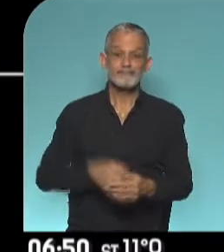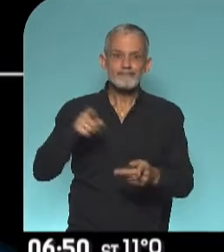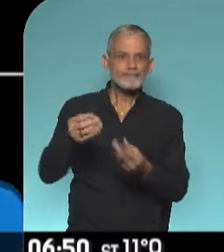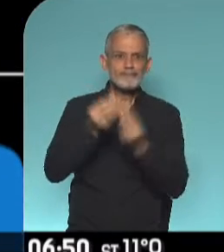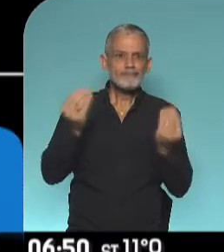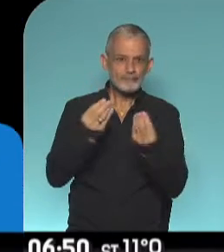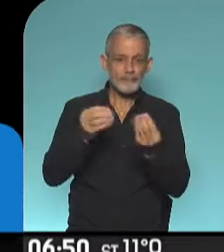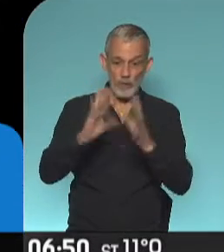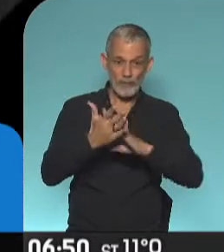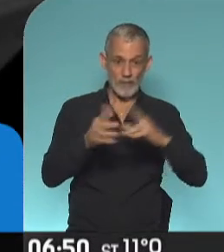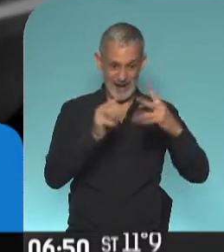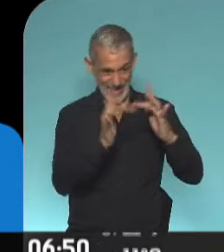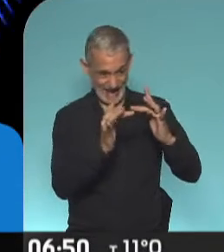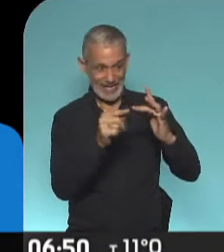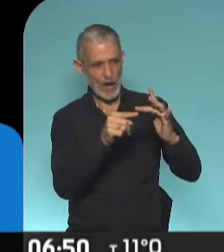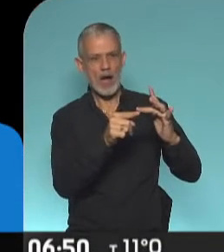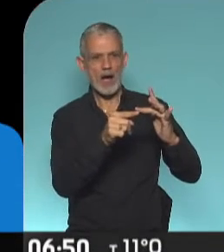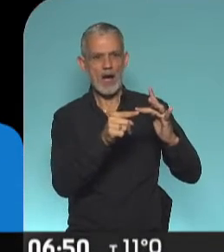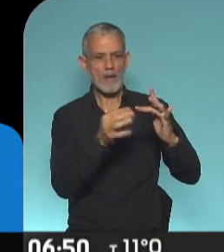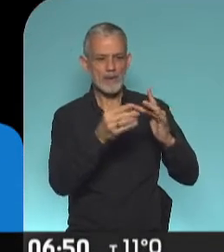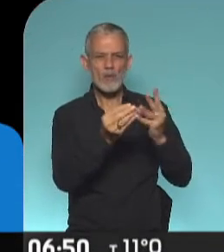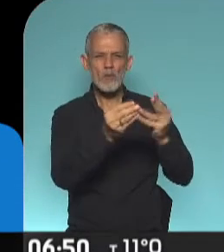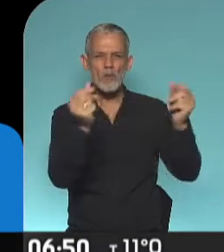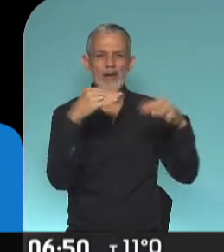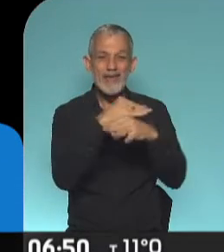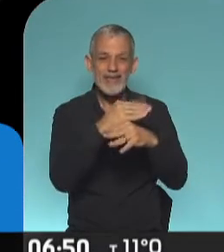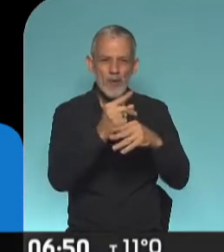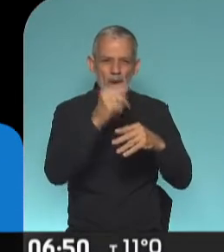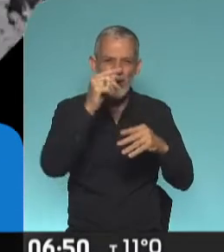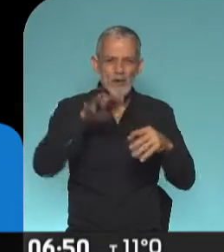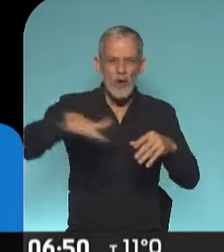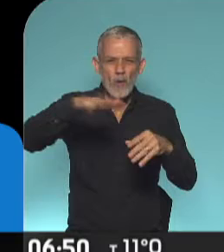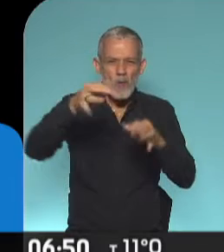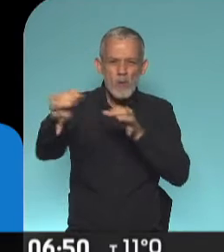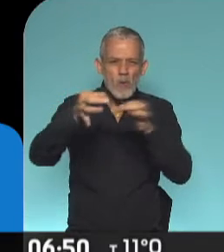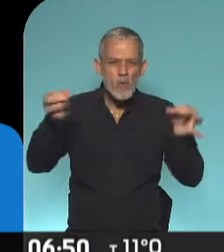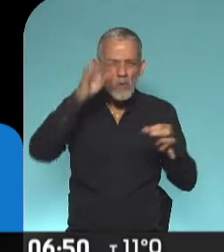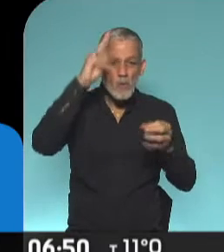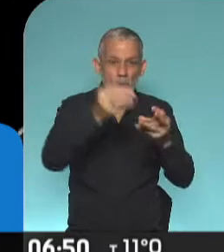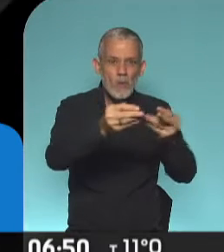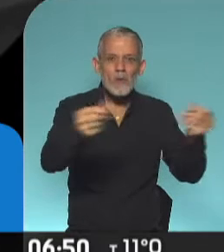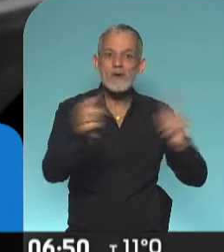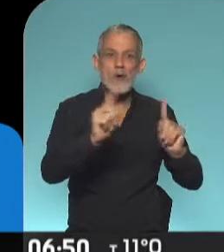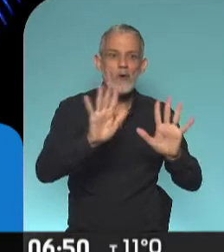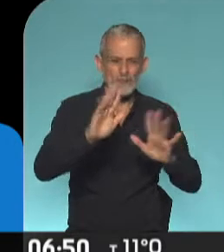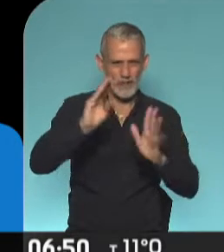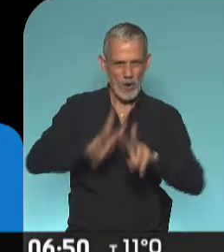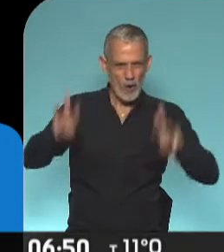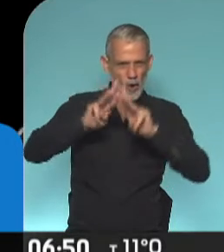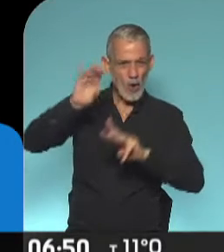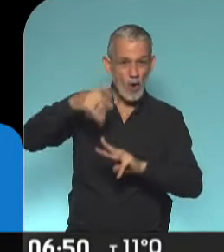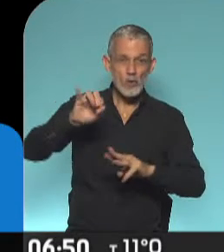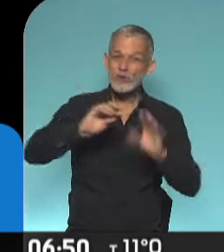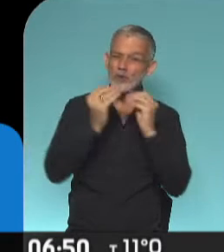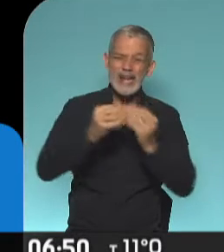utilizan las herramientas digitales para impedir que desaparezcan las lenguas de las comunidades indígenas. Según la ONU, de los